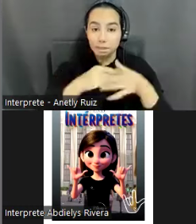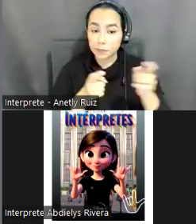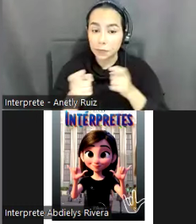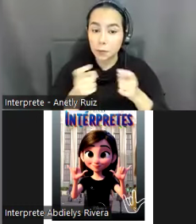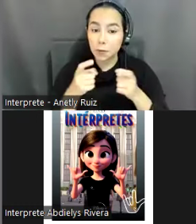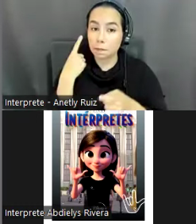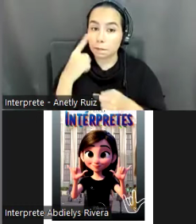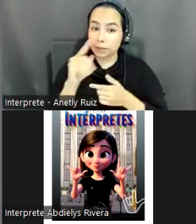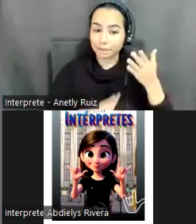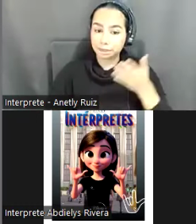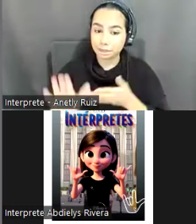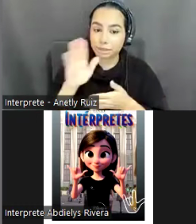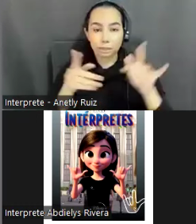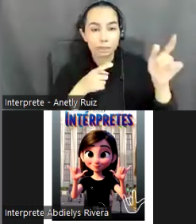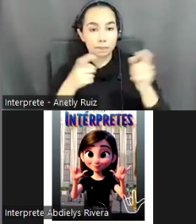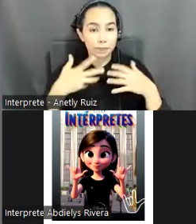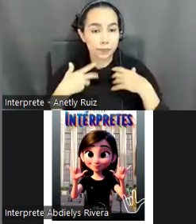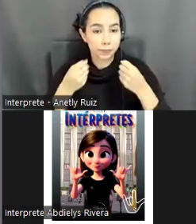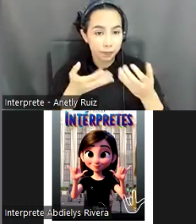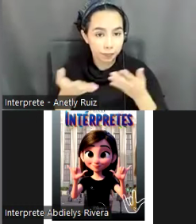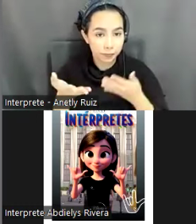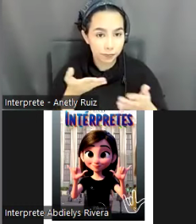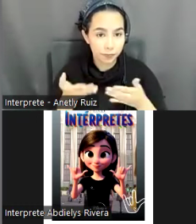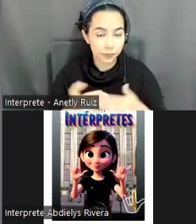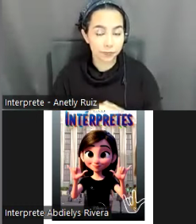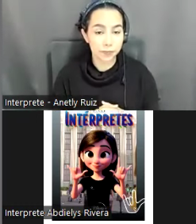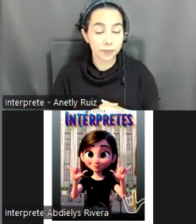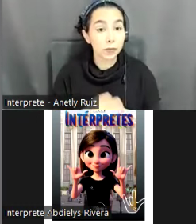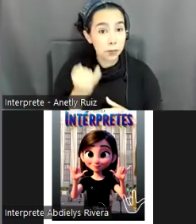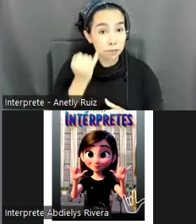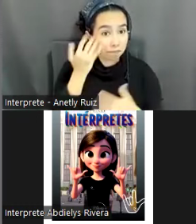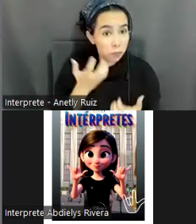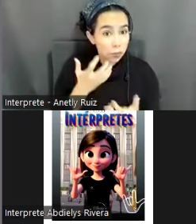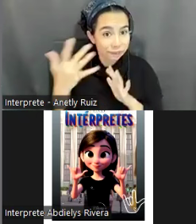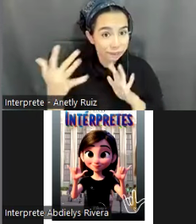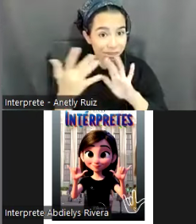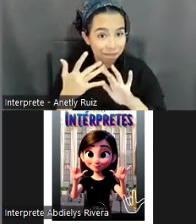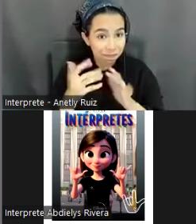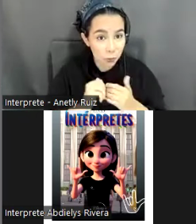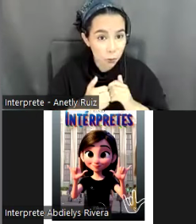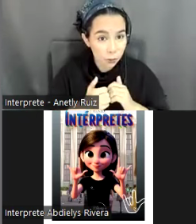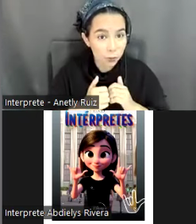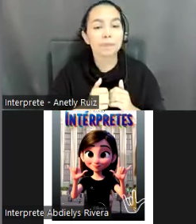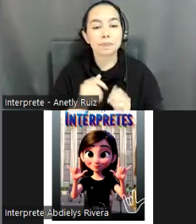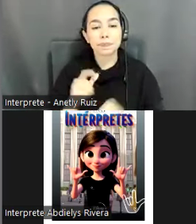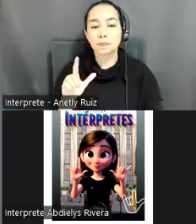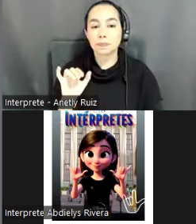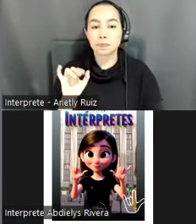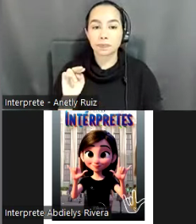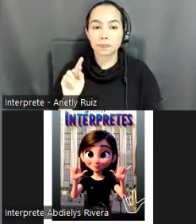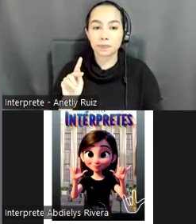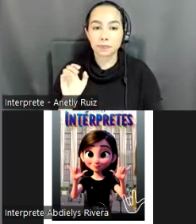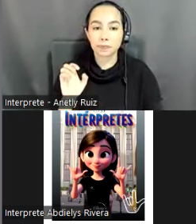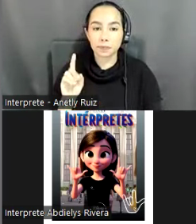Pueden, ¿verdad?, conectar con la licenciada a través de su página de LinkedIn como María Torres Rivera,